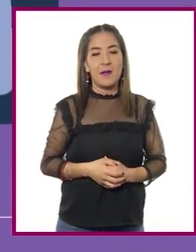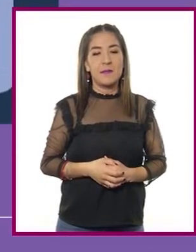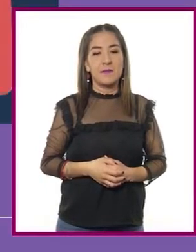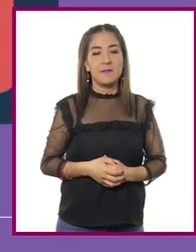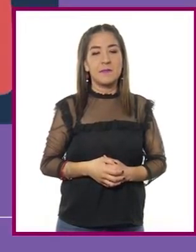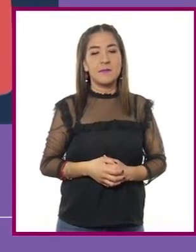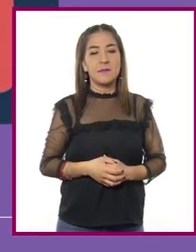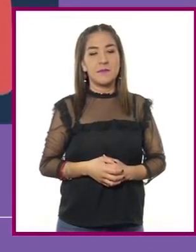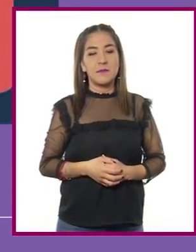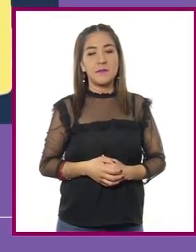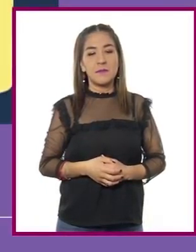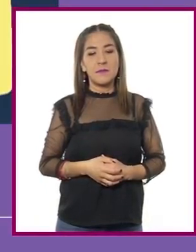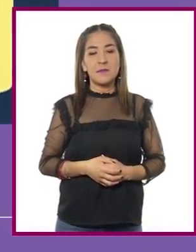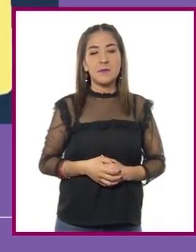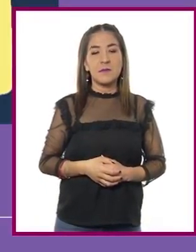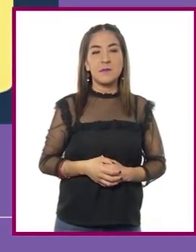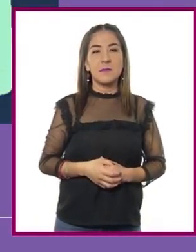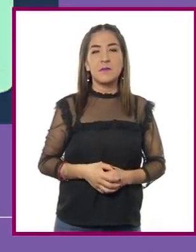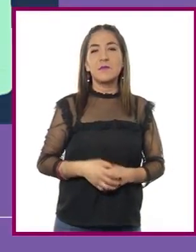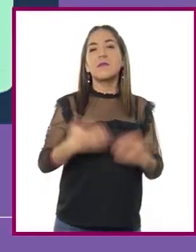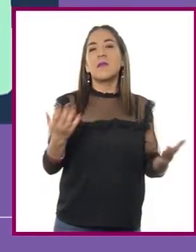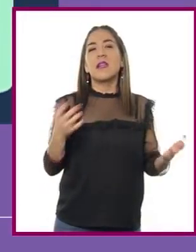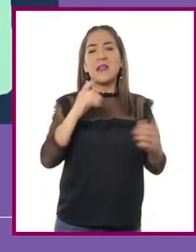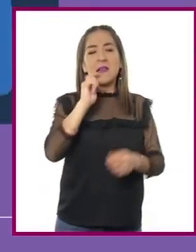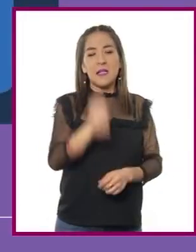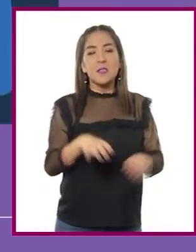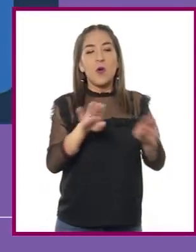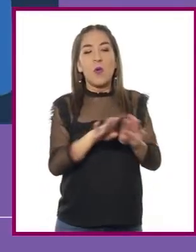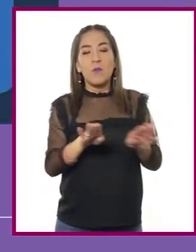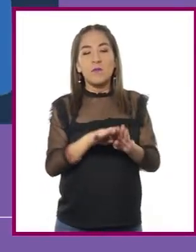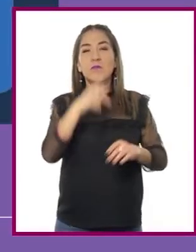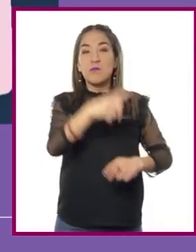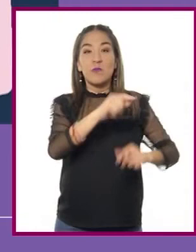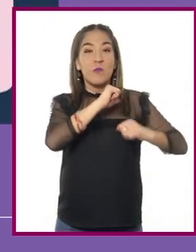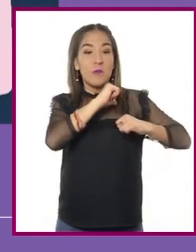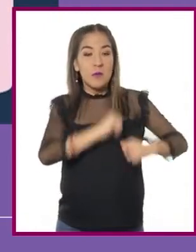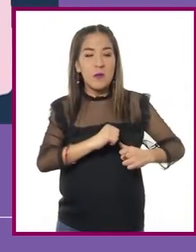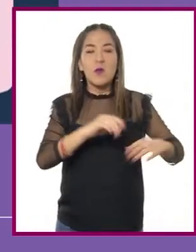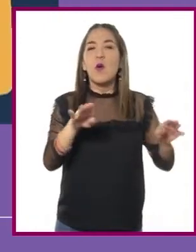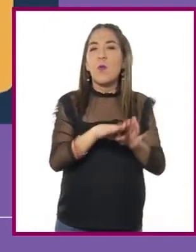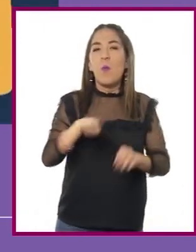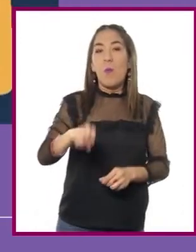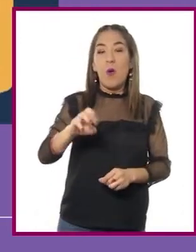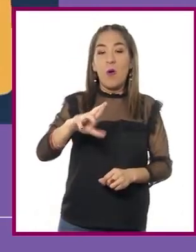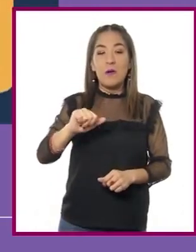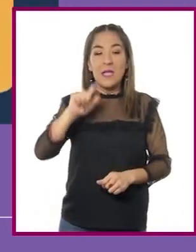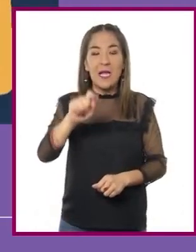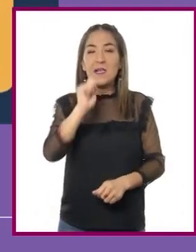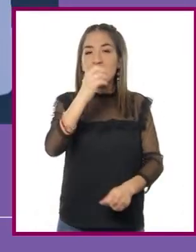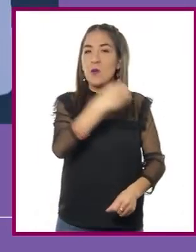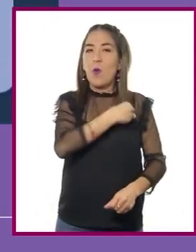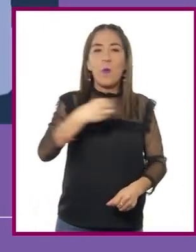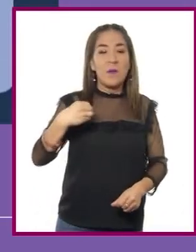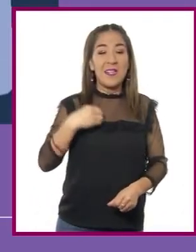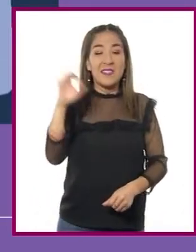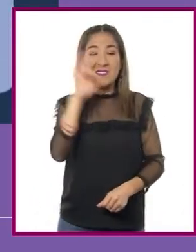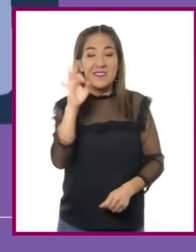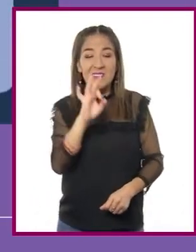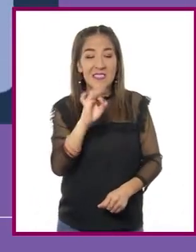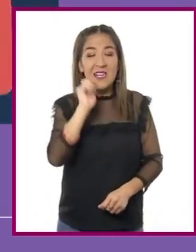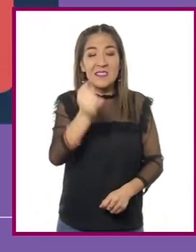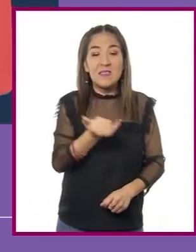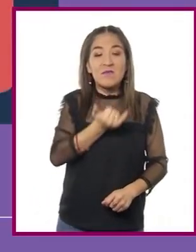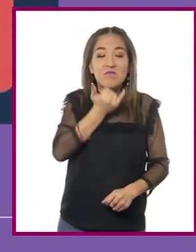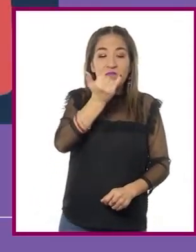Responsabilidad, cargo u obligación moral que resulta para alguien de la posible equivocación